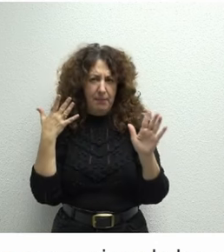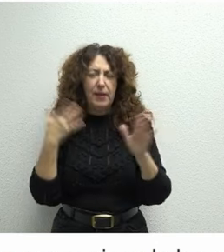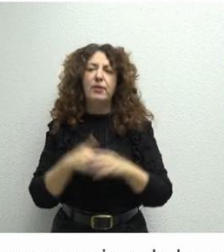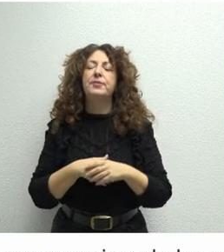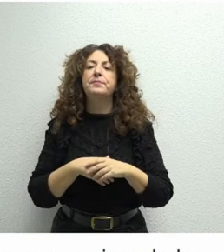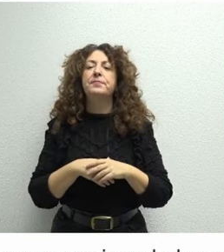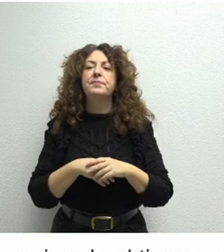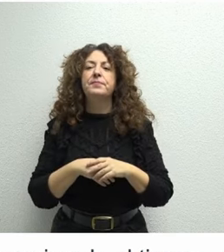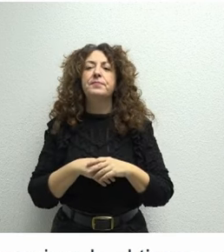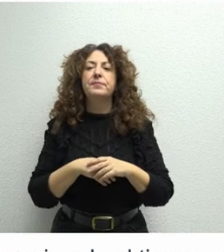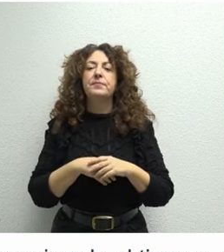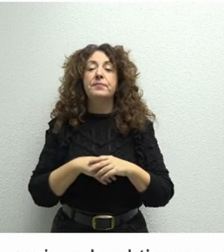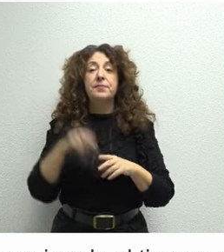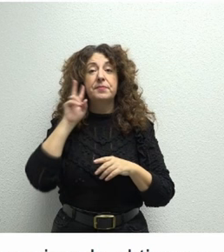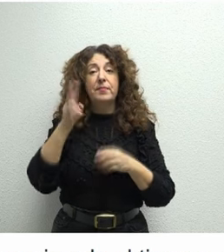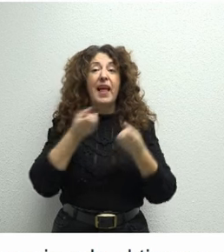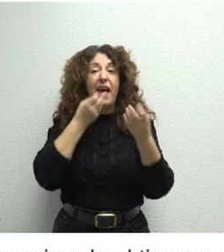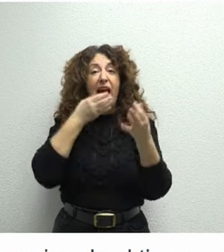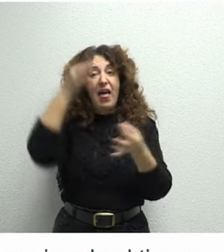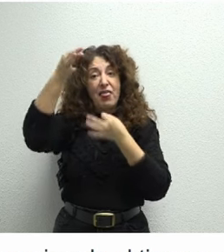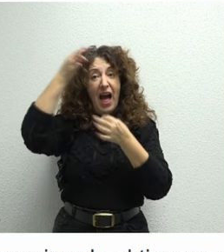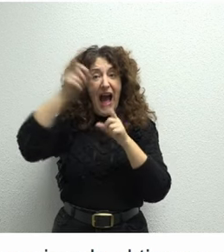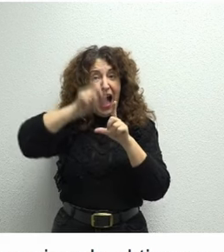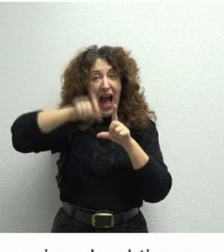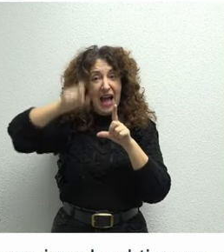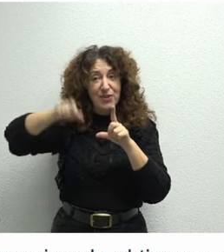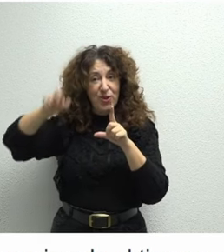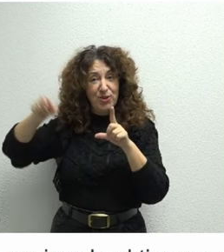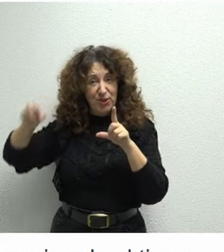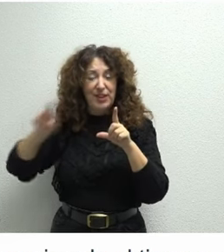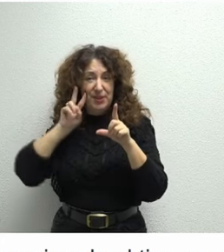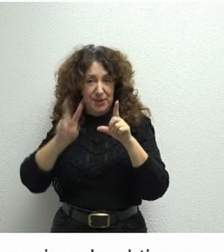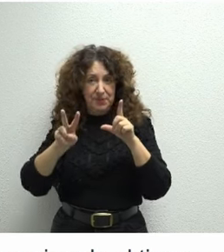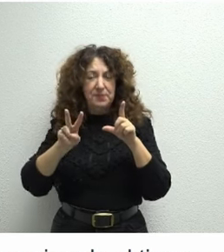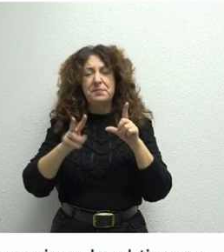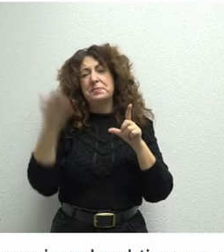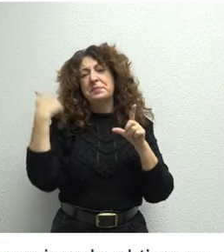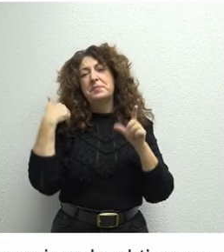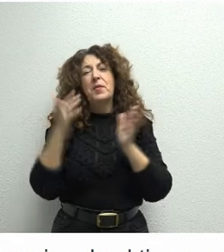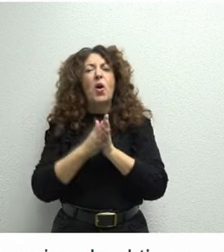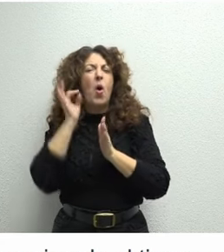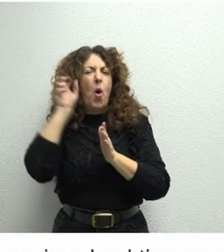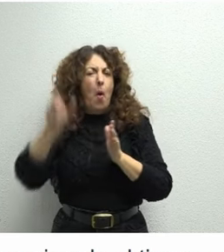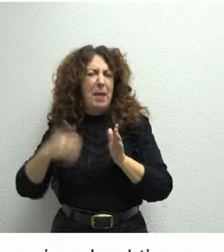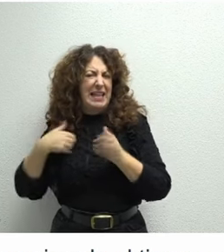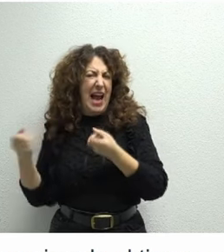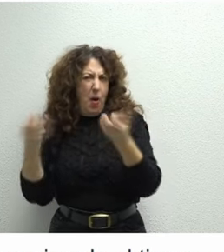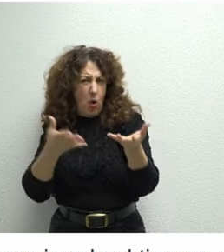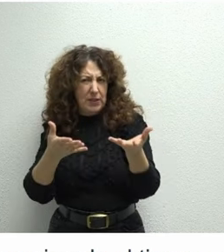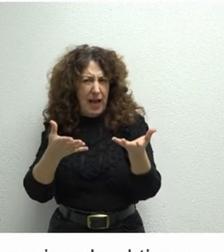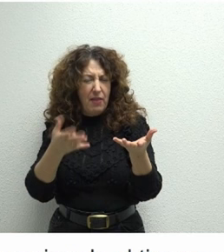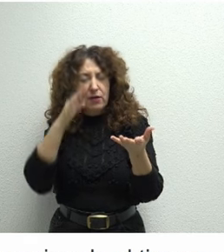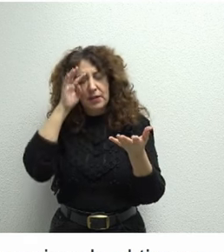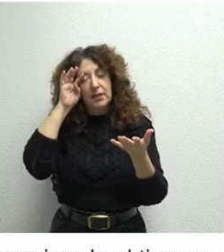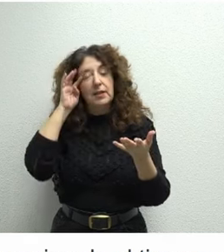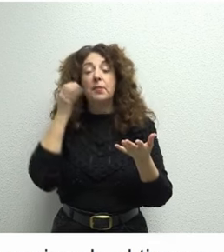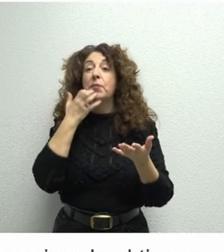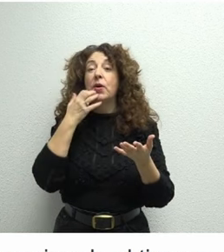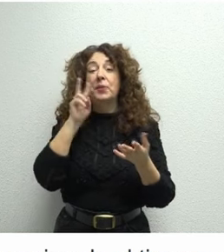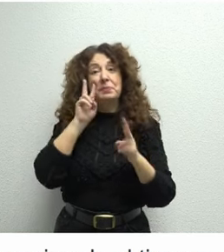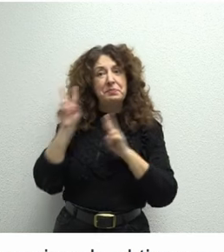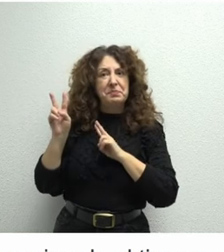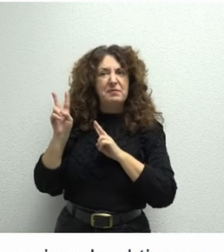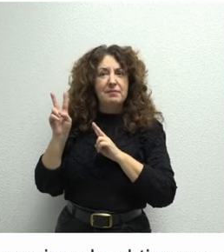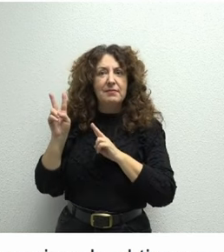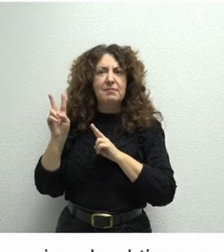rápido Estos son datos datos ya dio ya dio dio la compañera y yo aquí por ejemplo me llama la